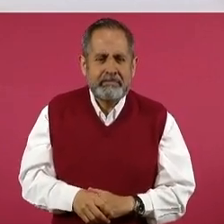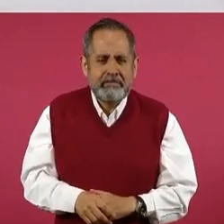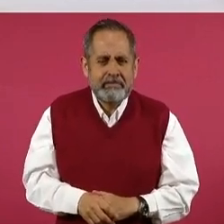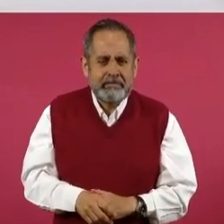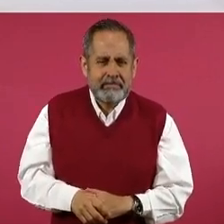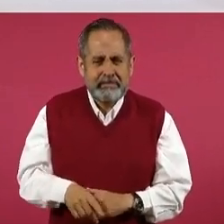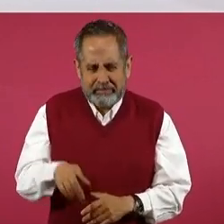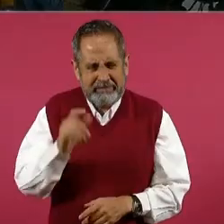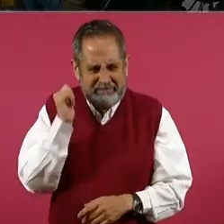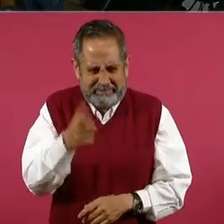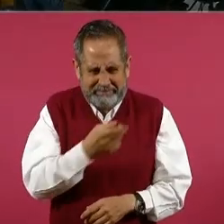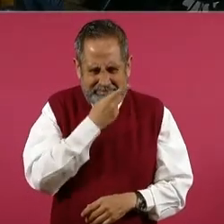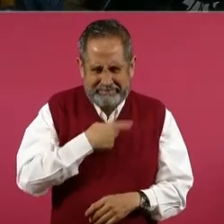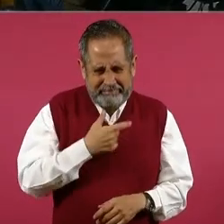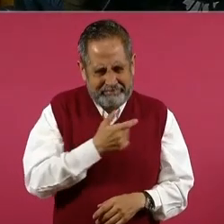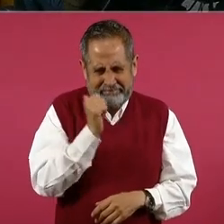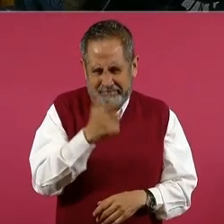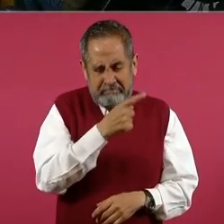Algo así.